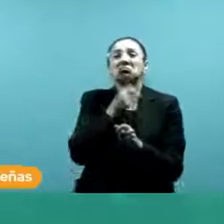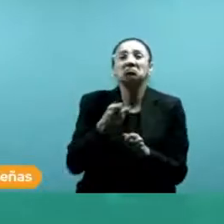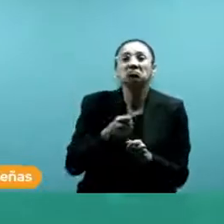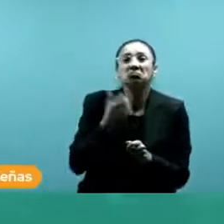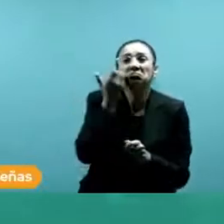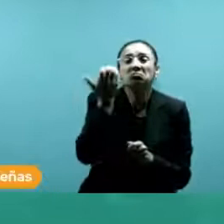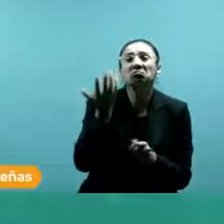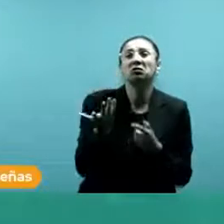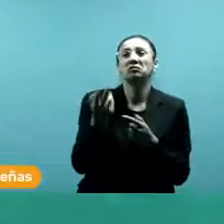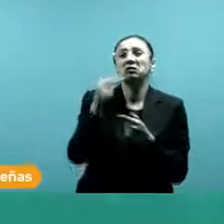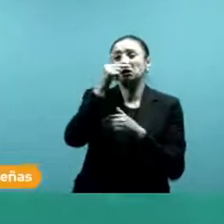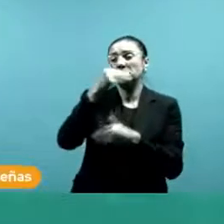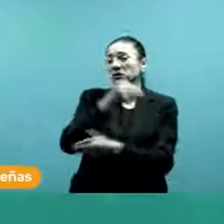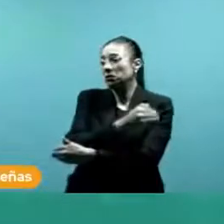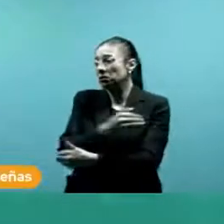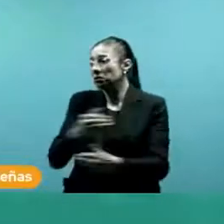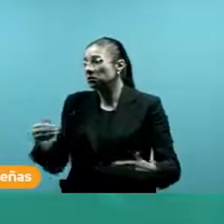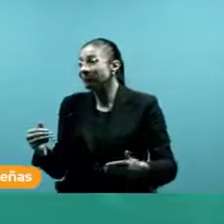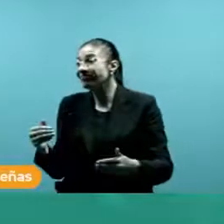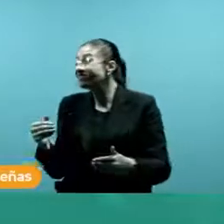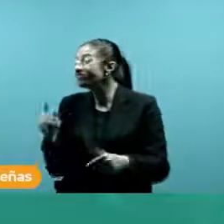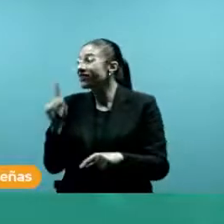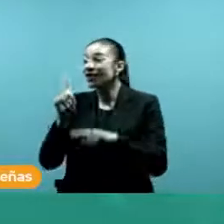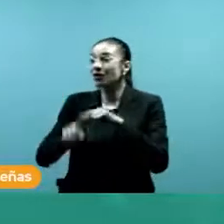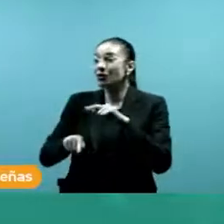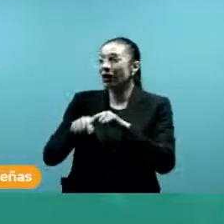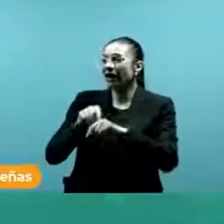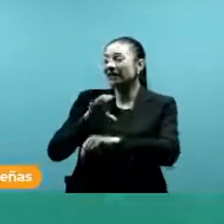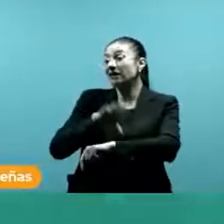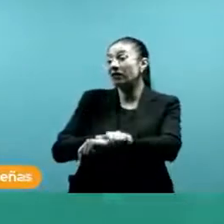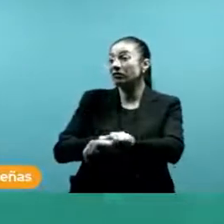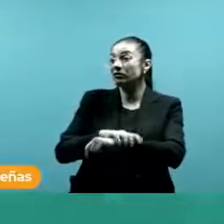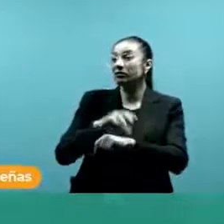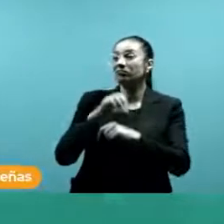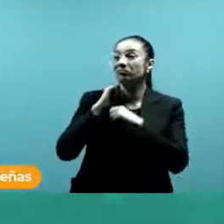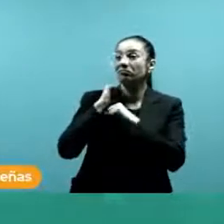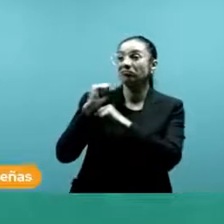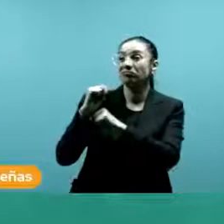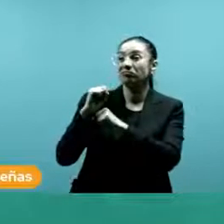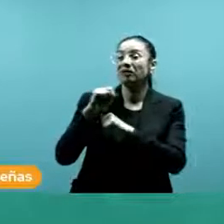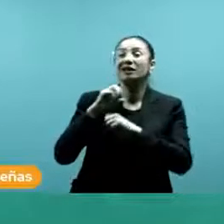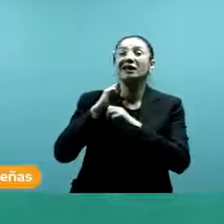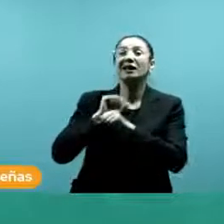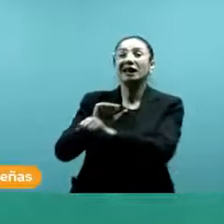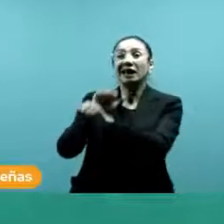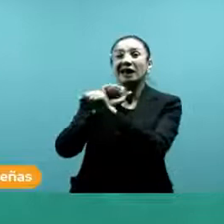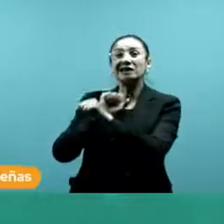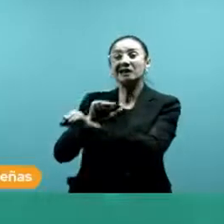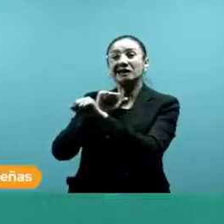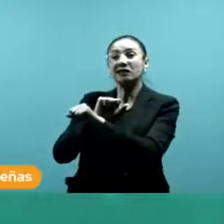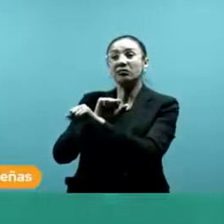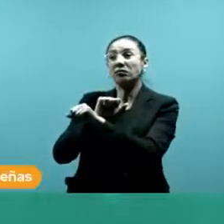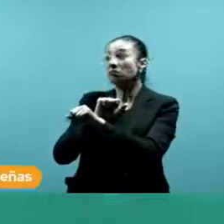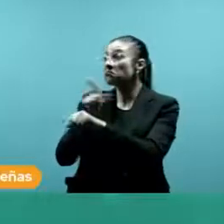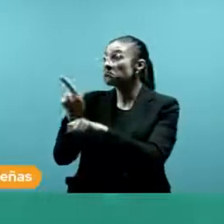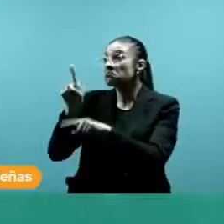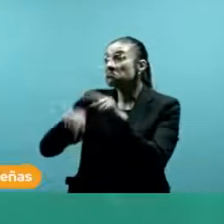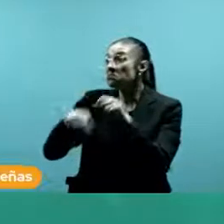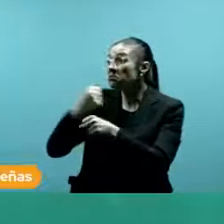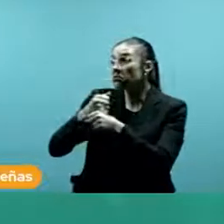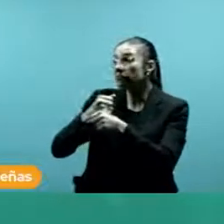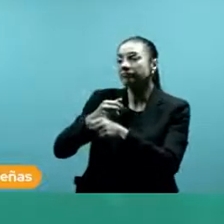no podían desempeñarse como esclavos, entonces fueron dirigidos a las cámaras de gas